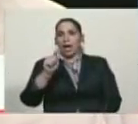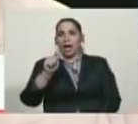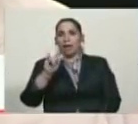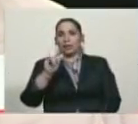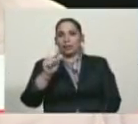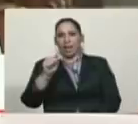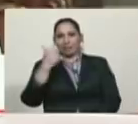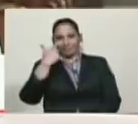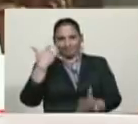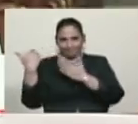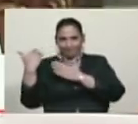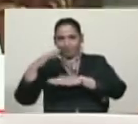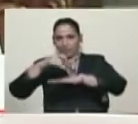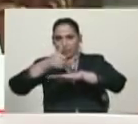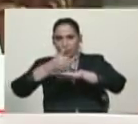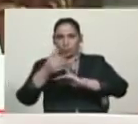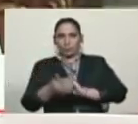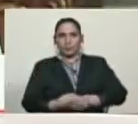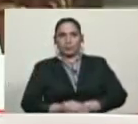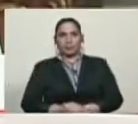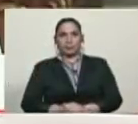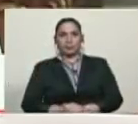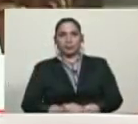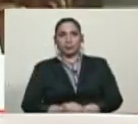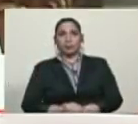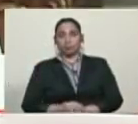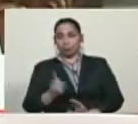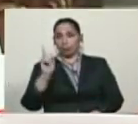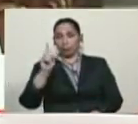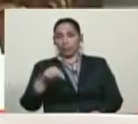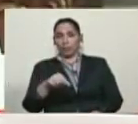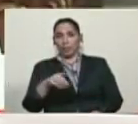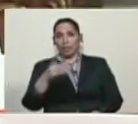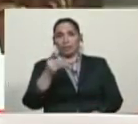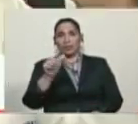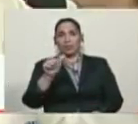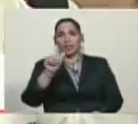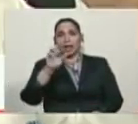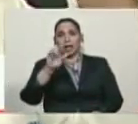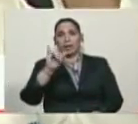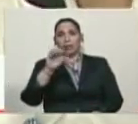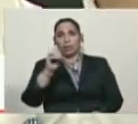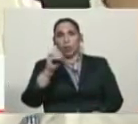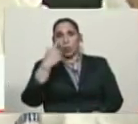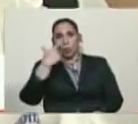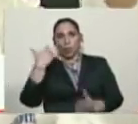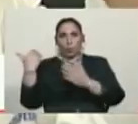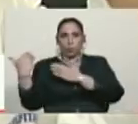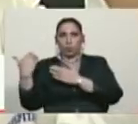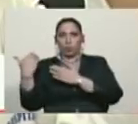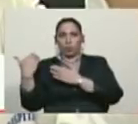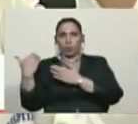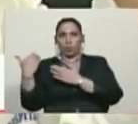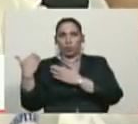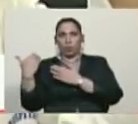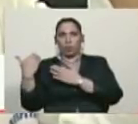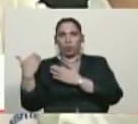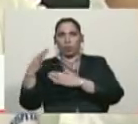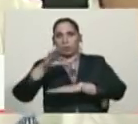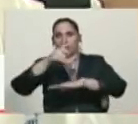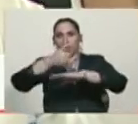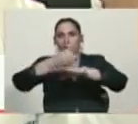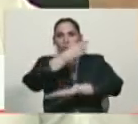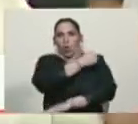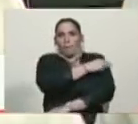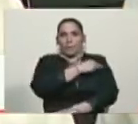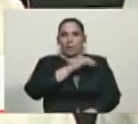quitarlo histórico también el doctor darío gonzález director del hospital josé ignacio baldó bienvenido